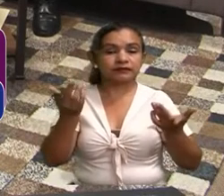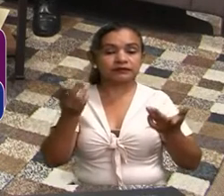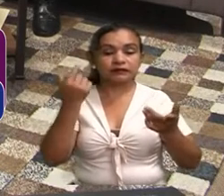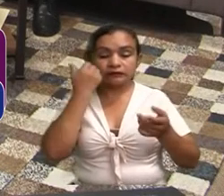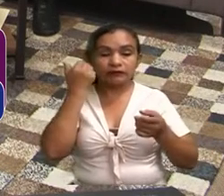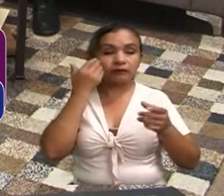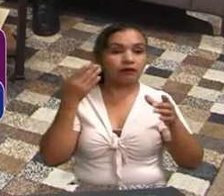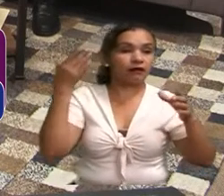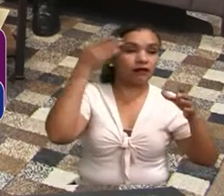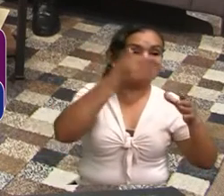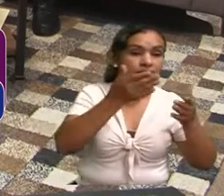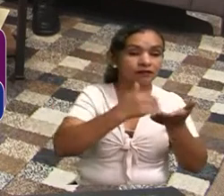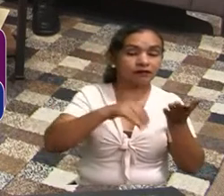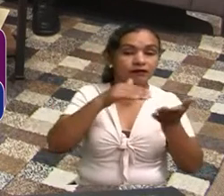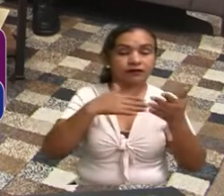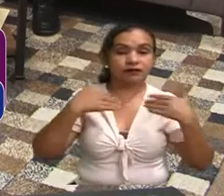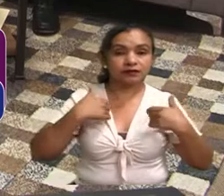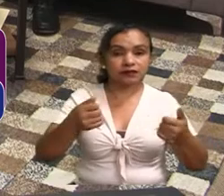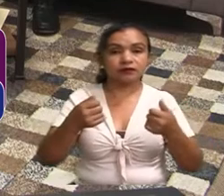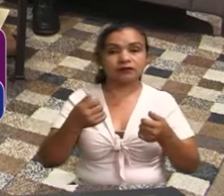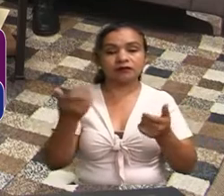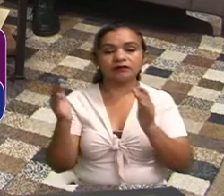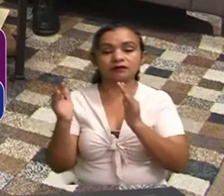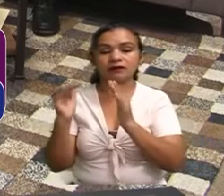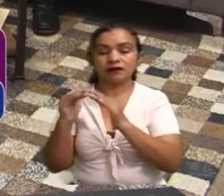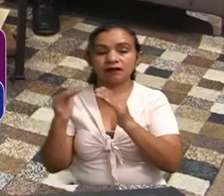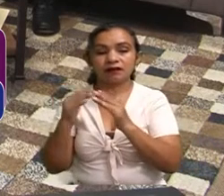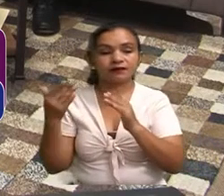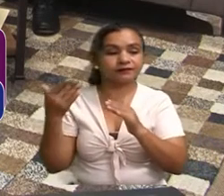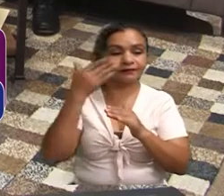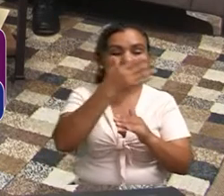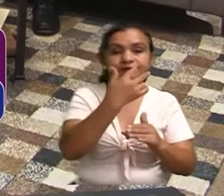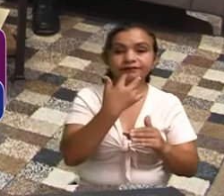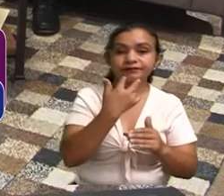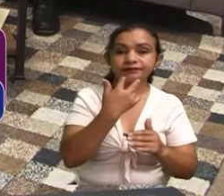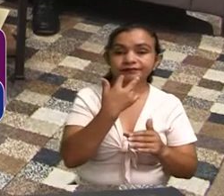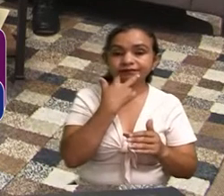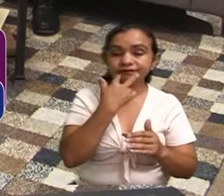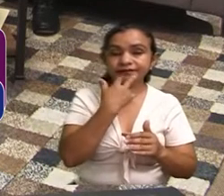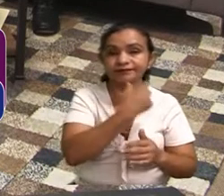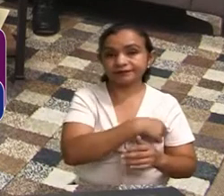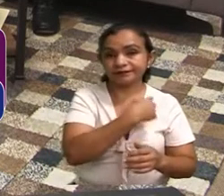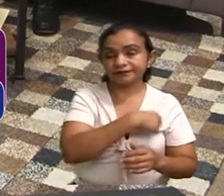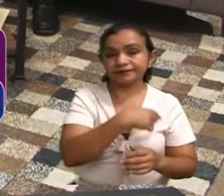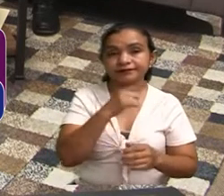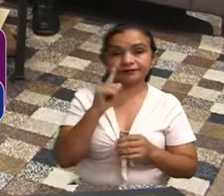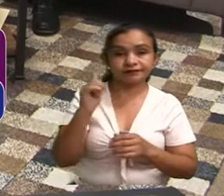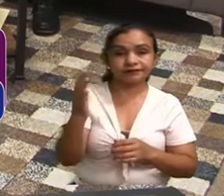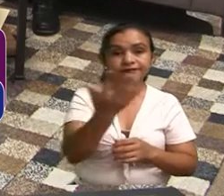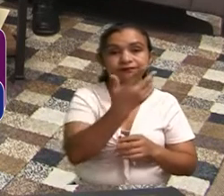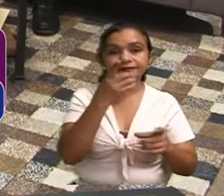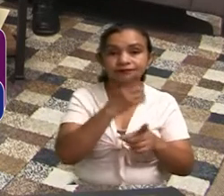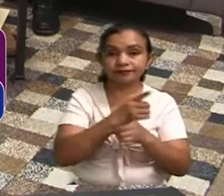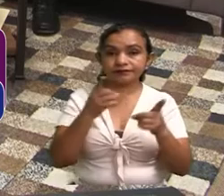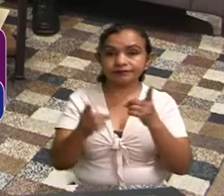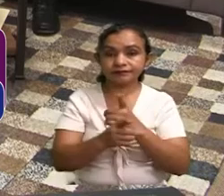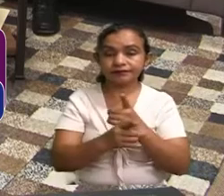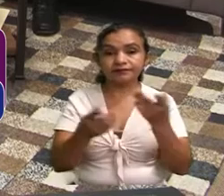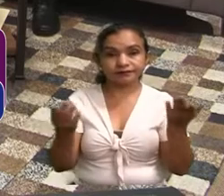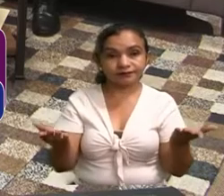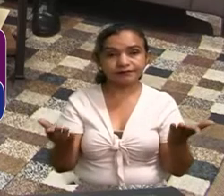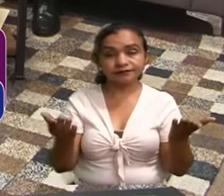salud, y que no falten a la escuela, por ejemplo. Y la población en general, pues también, que tiene que ver con el tema. Y las mismas escuelas también, ¿no? Con acceso al agua